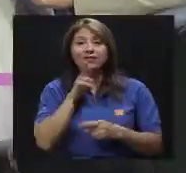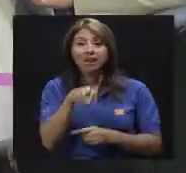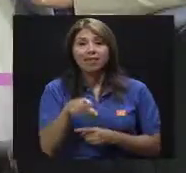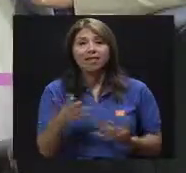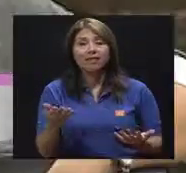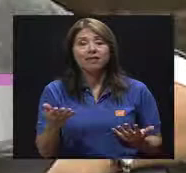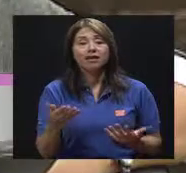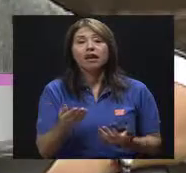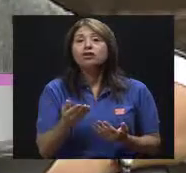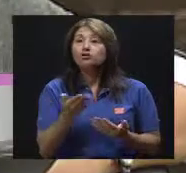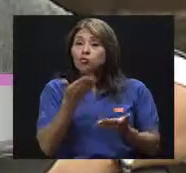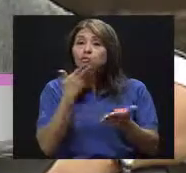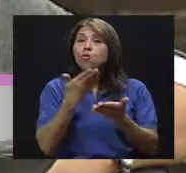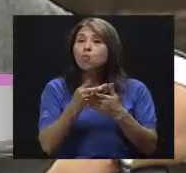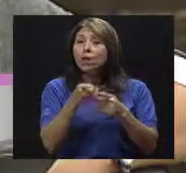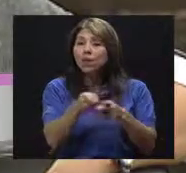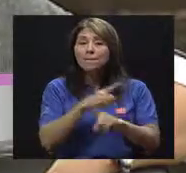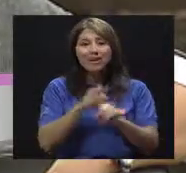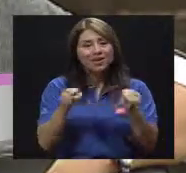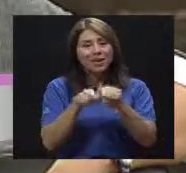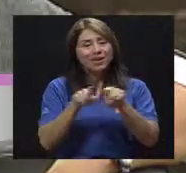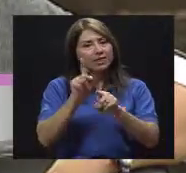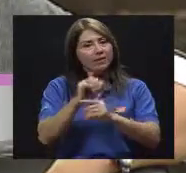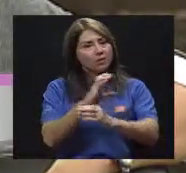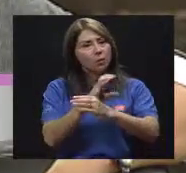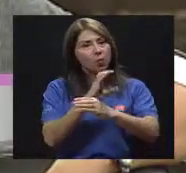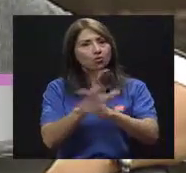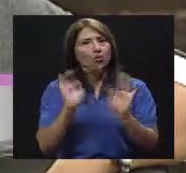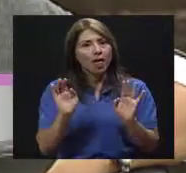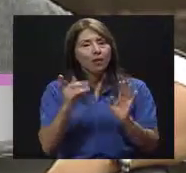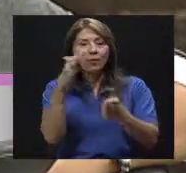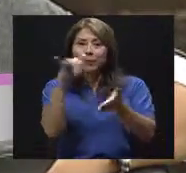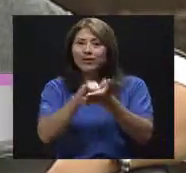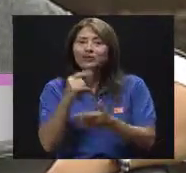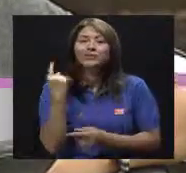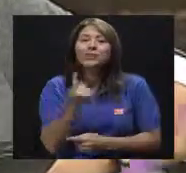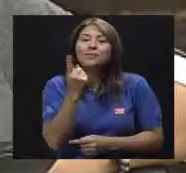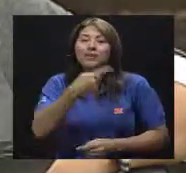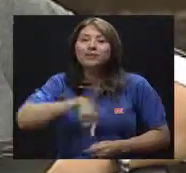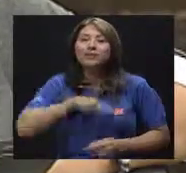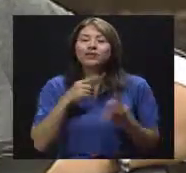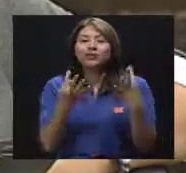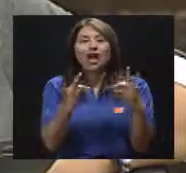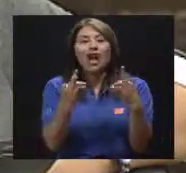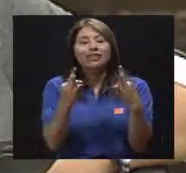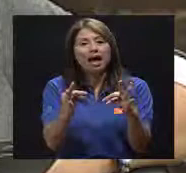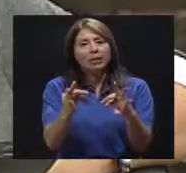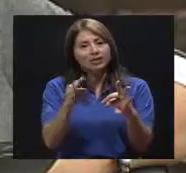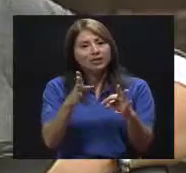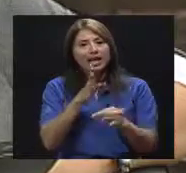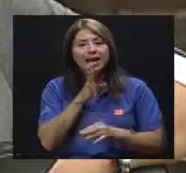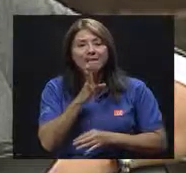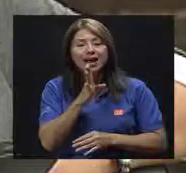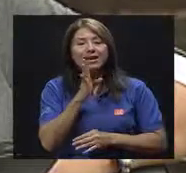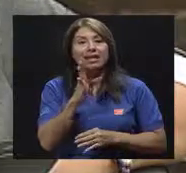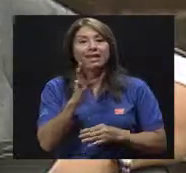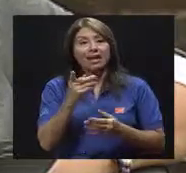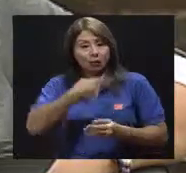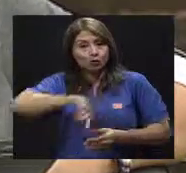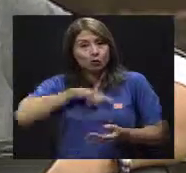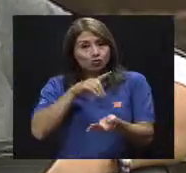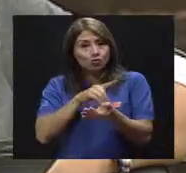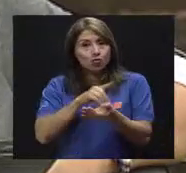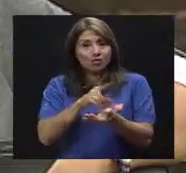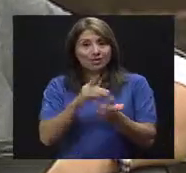Entonces, en realidad, son muy benévolos, pero también hay que tener muchísimo cuidado. Y por eso es que siempre tratamos de hacer hincapié en que para eso estamos también